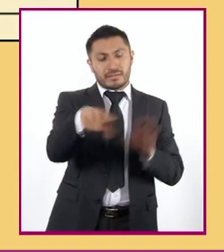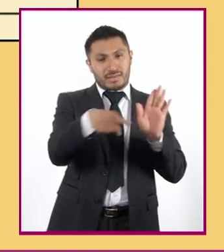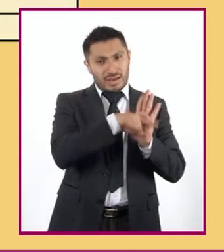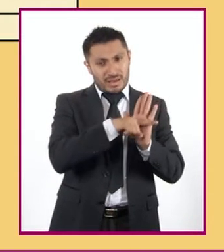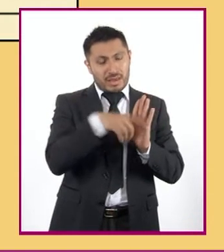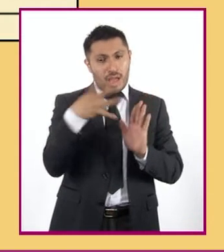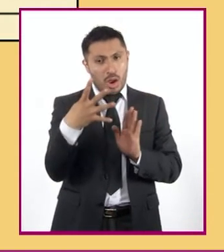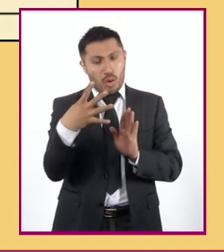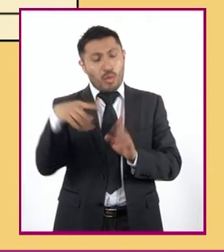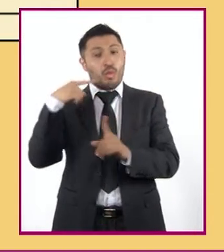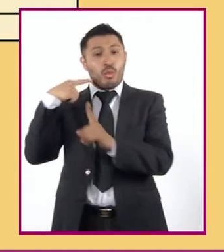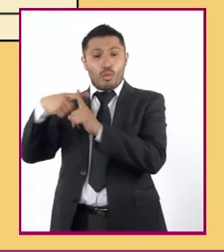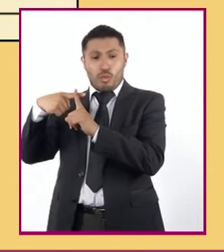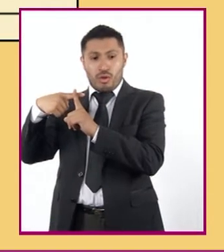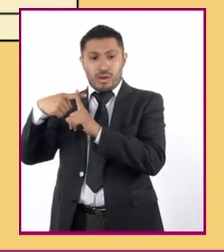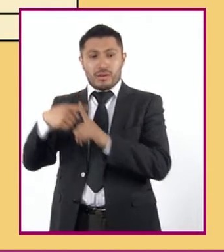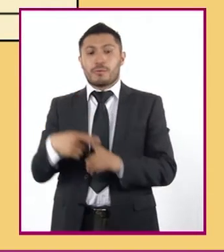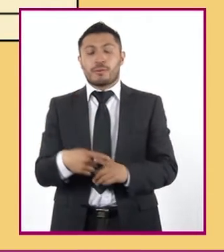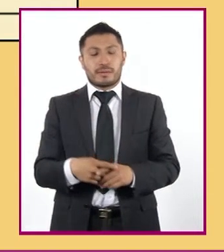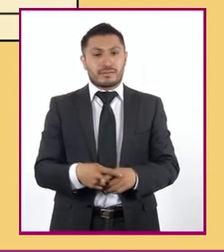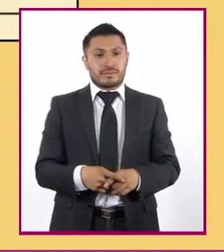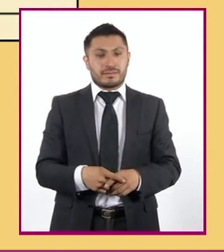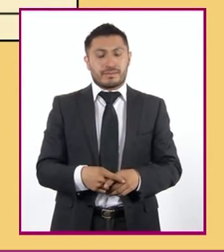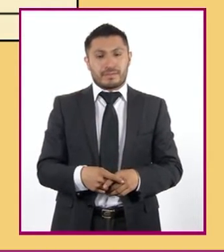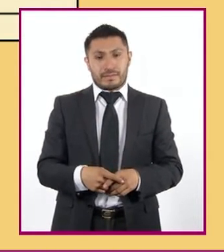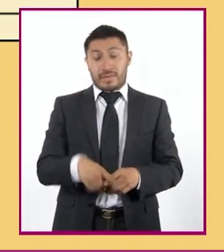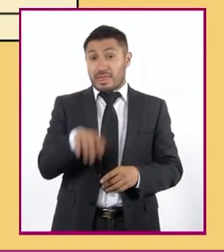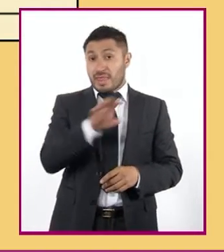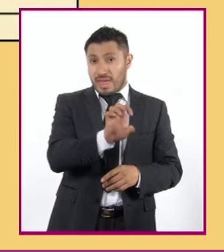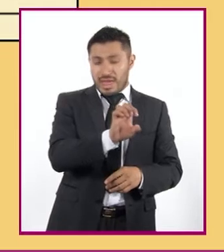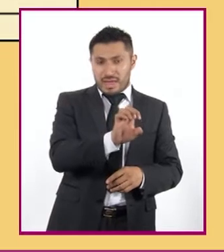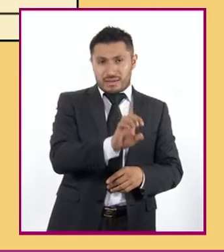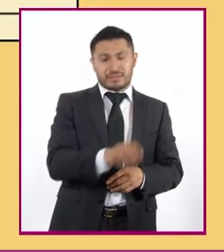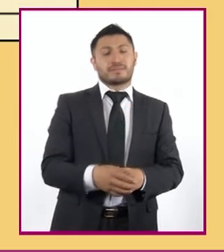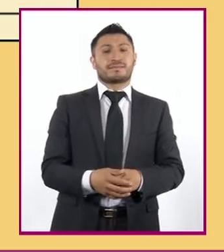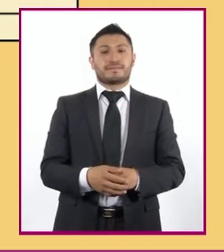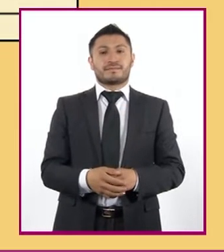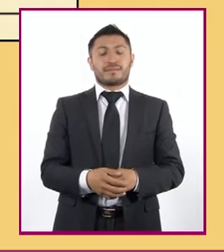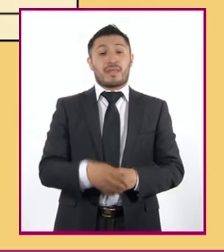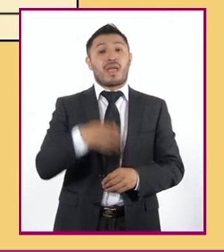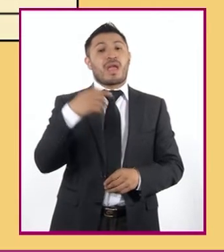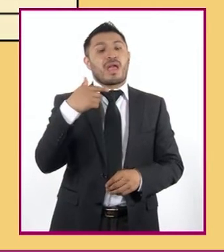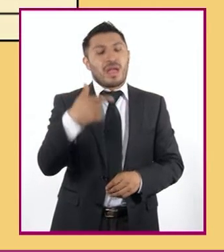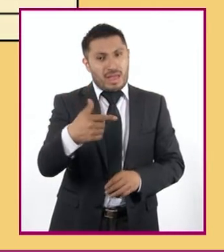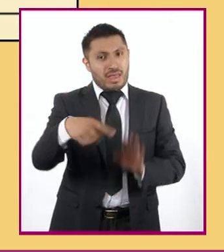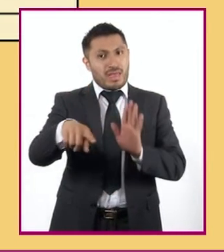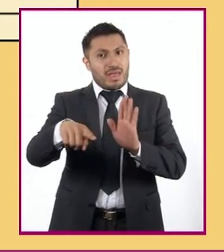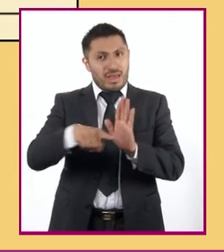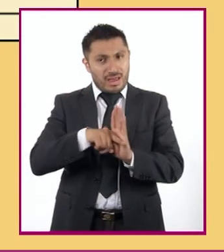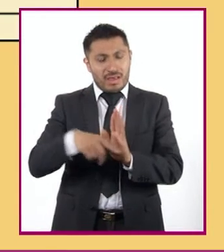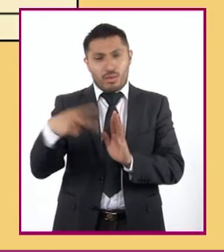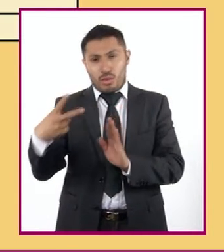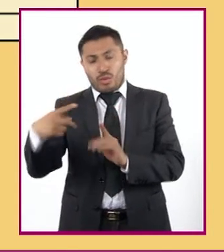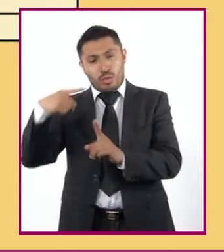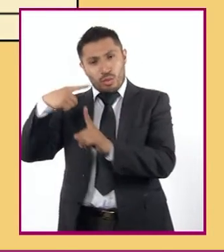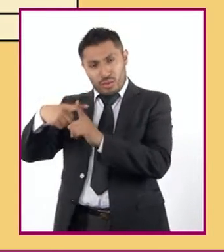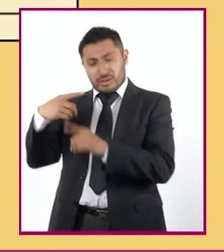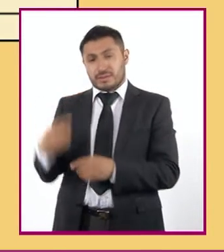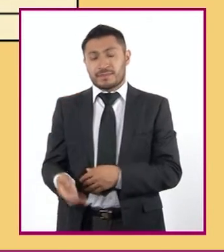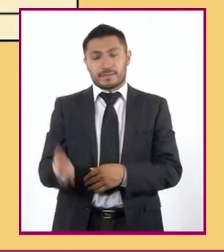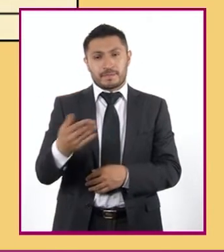y 4 positivo. Para el vértice E, las coordenadas son 7 negativo y 2